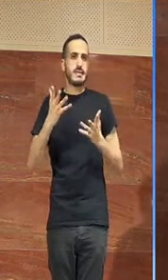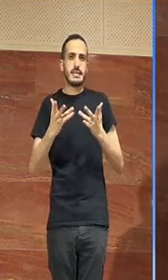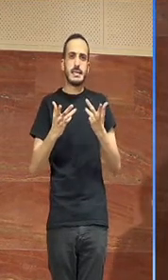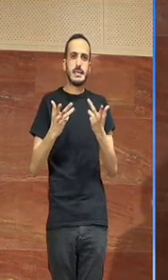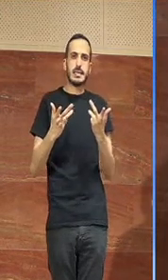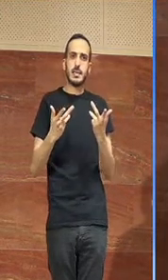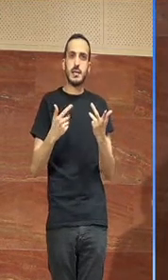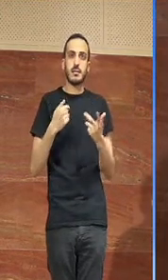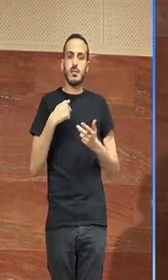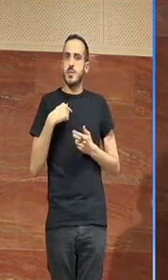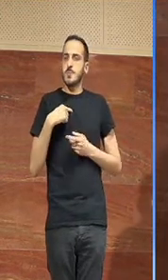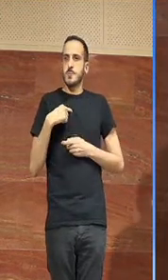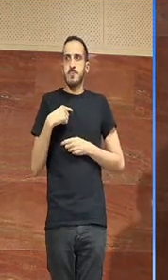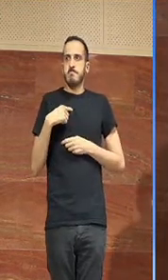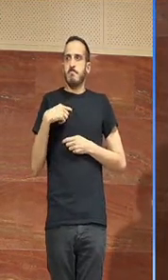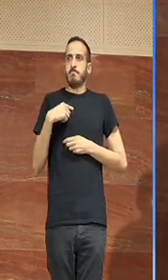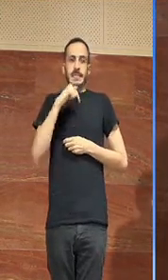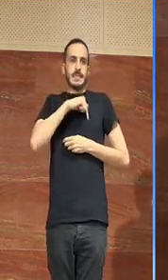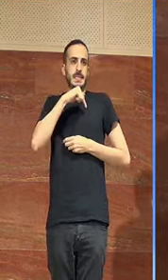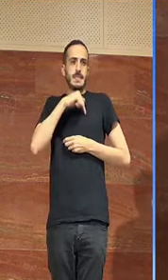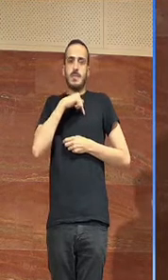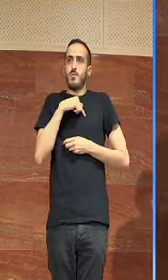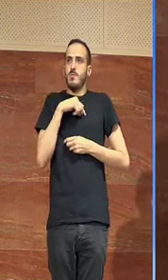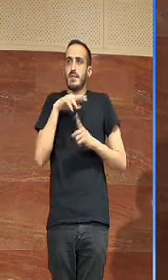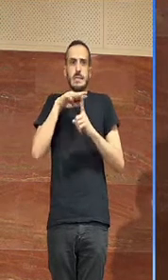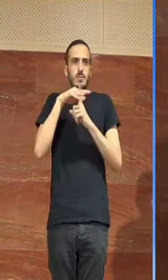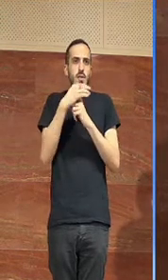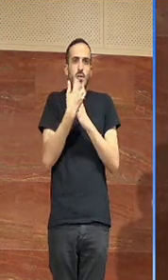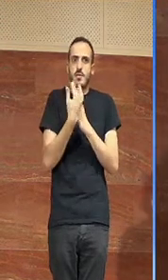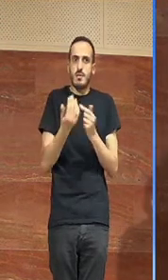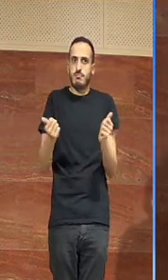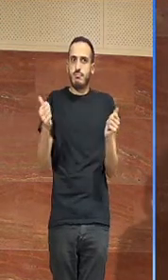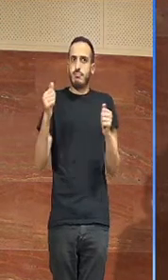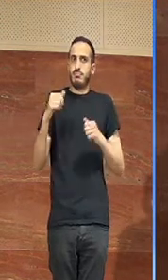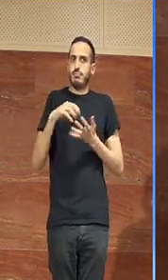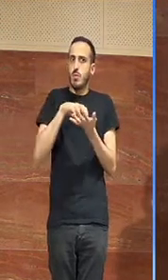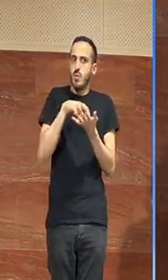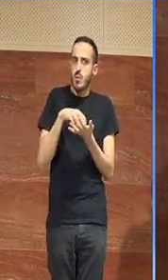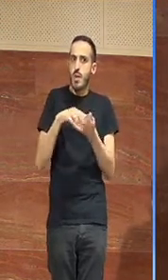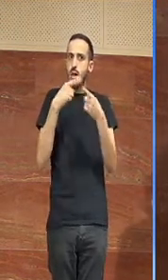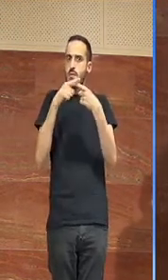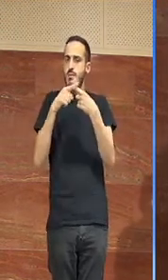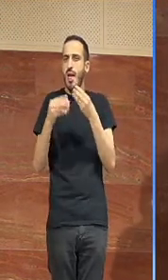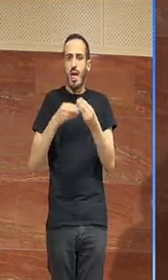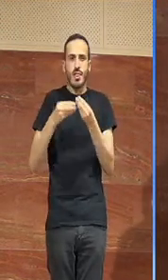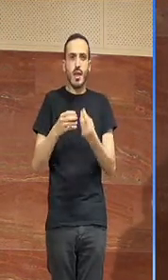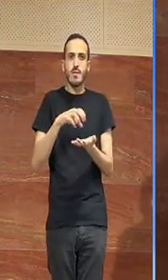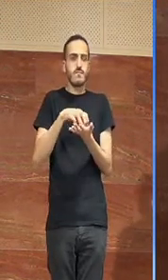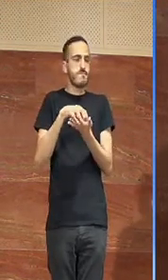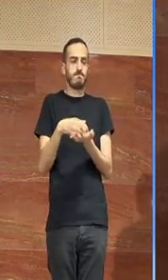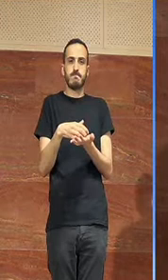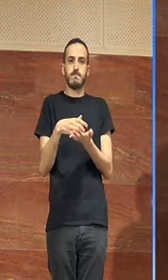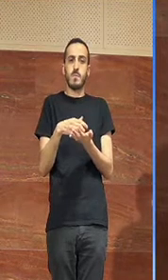digamos, he puesto en crisis lo que estaba haciendo en ese momento. Hace como 25 años me encargaron hacer una